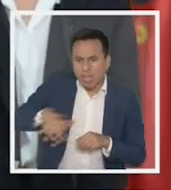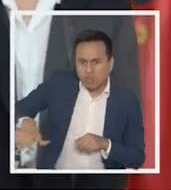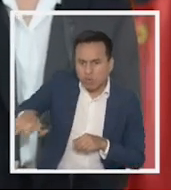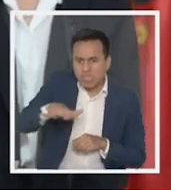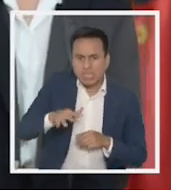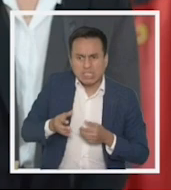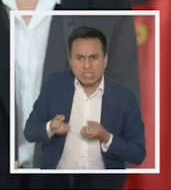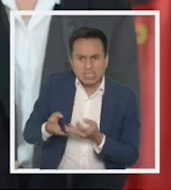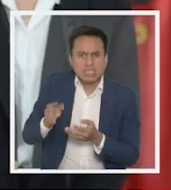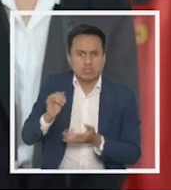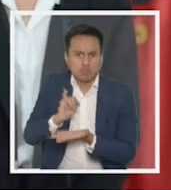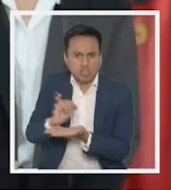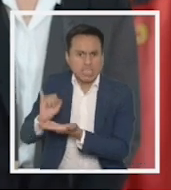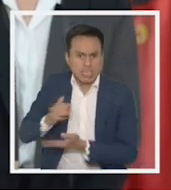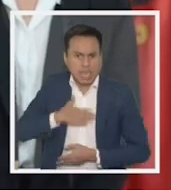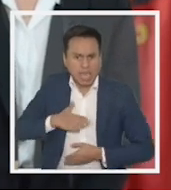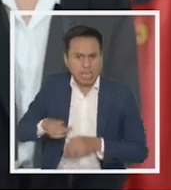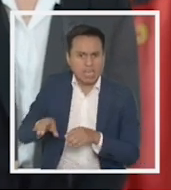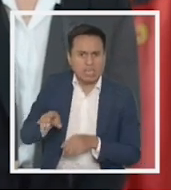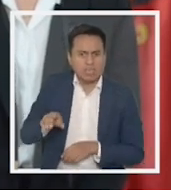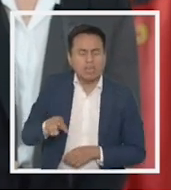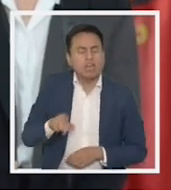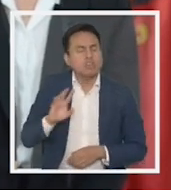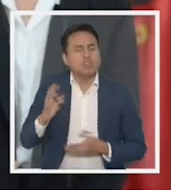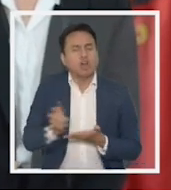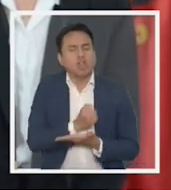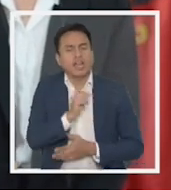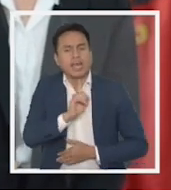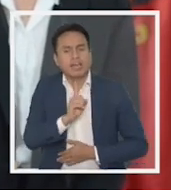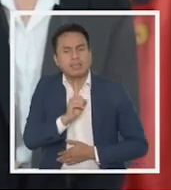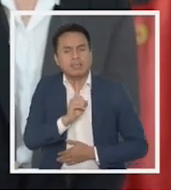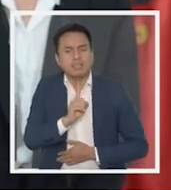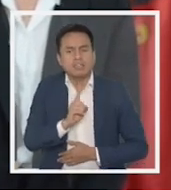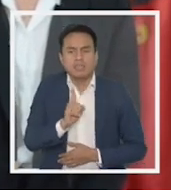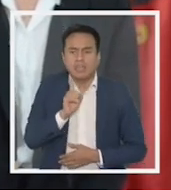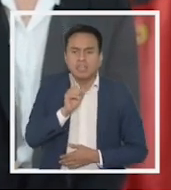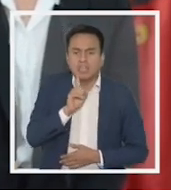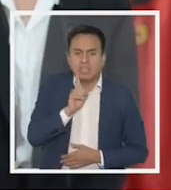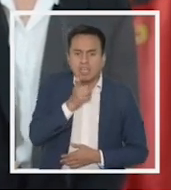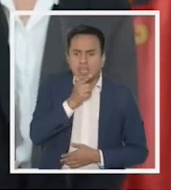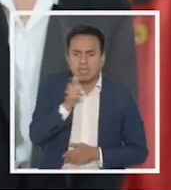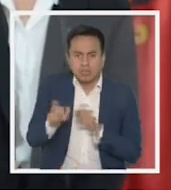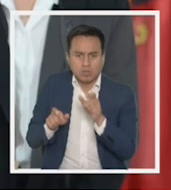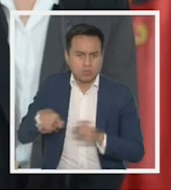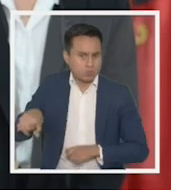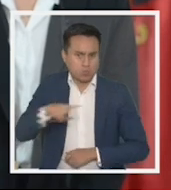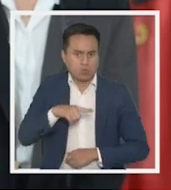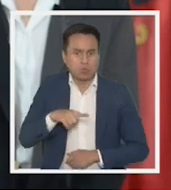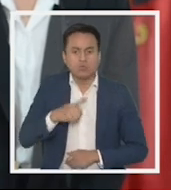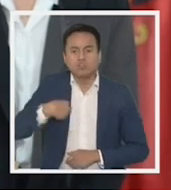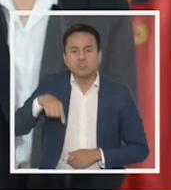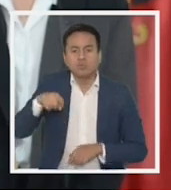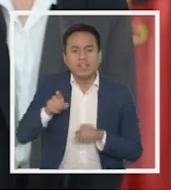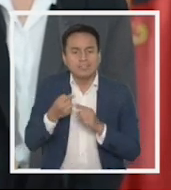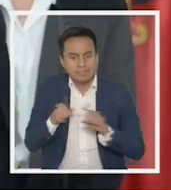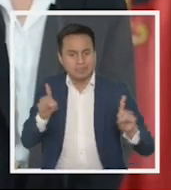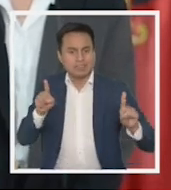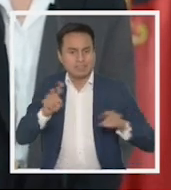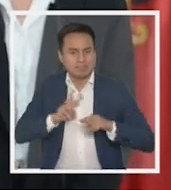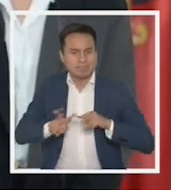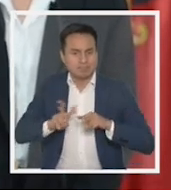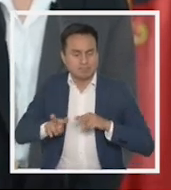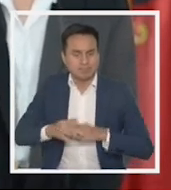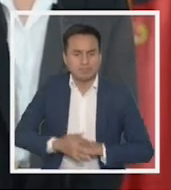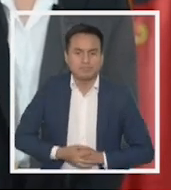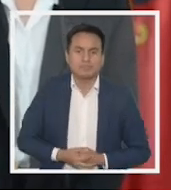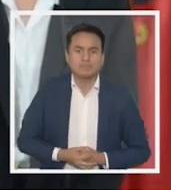De sembrar la desconfianza, sembremos nosotros en contrario. Como presidente de Chile,